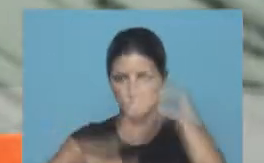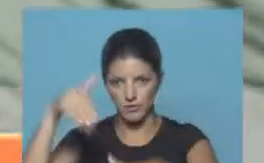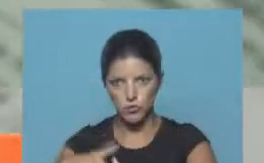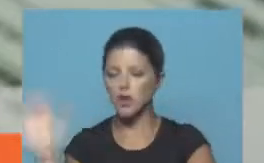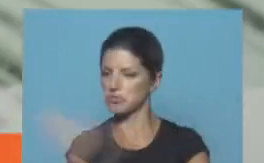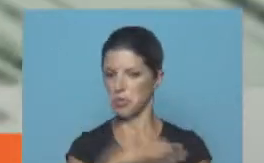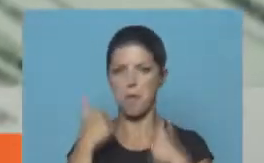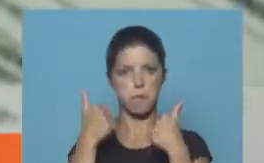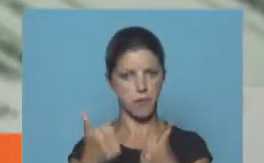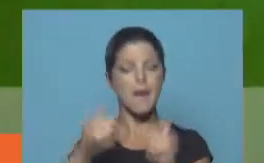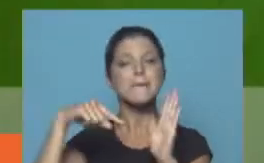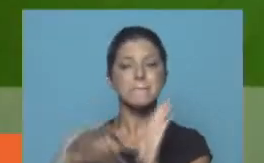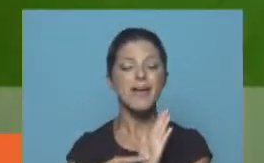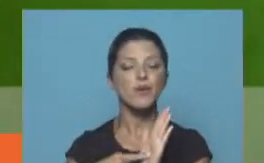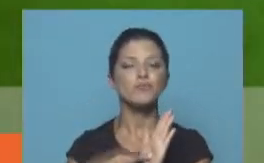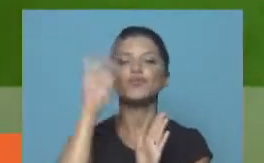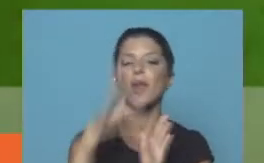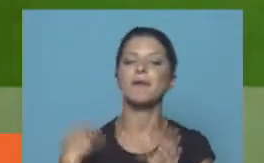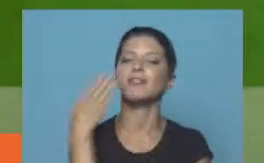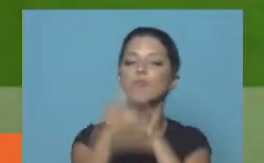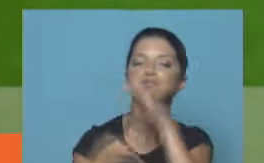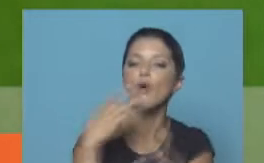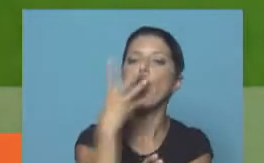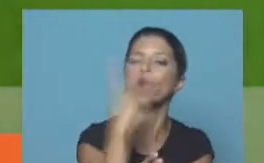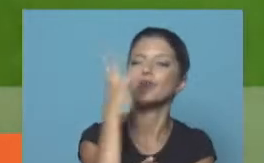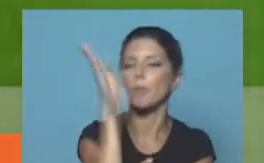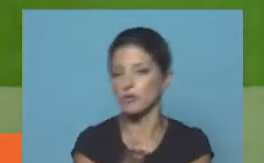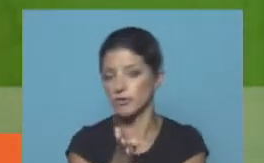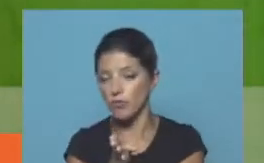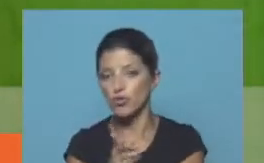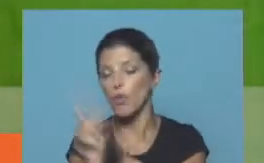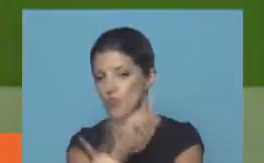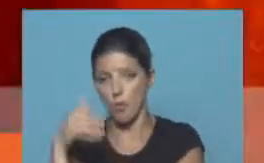con normalidad, pero que tuvo una abstención de más del 42%.